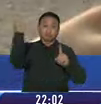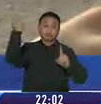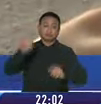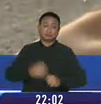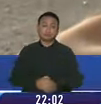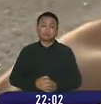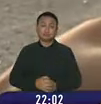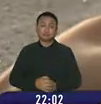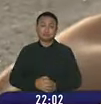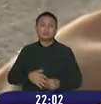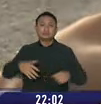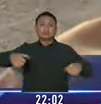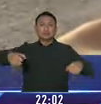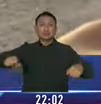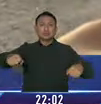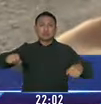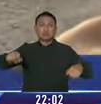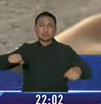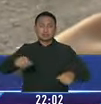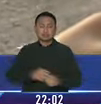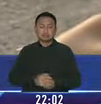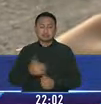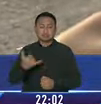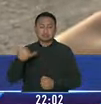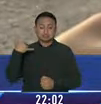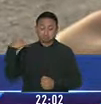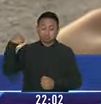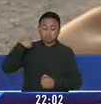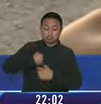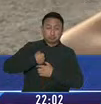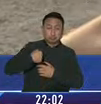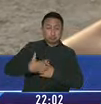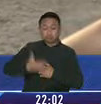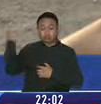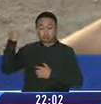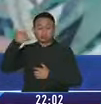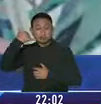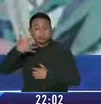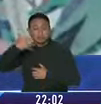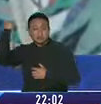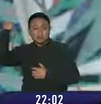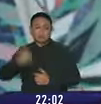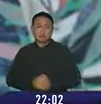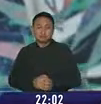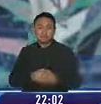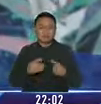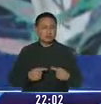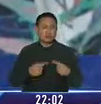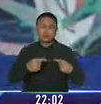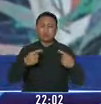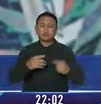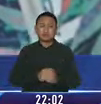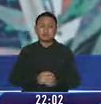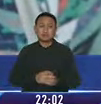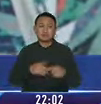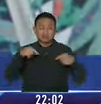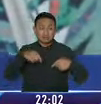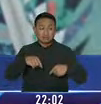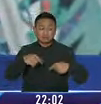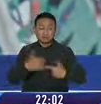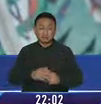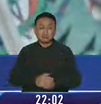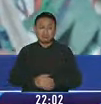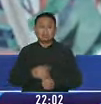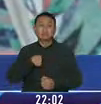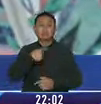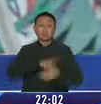Hay motorizados que van, les arranchan las carteras, les quitan los celulares. Todos los días, a cada momento, ustedes le asaltaron a